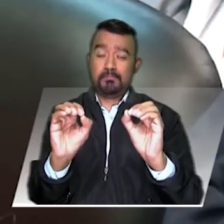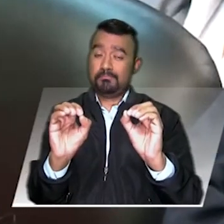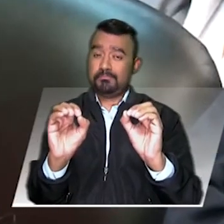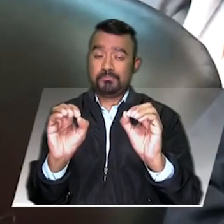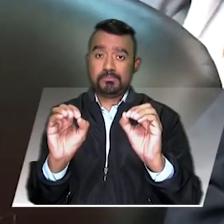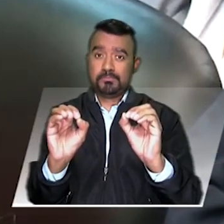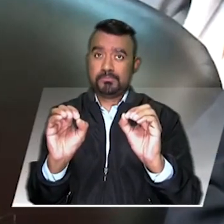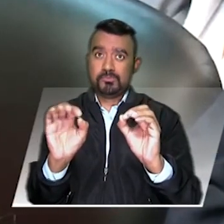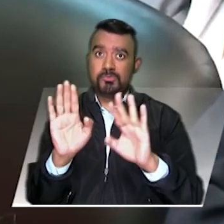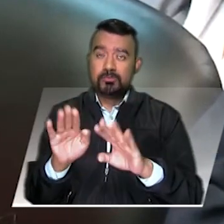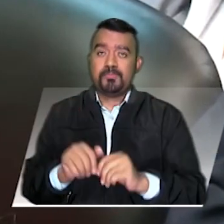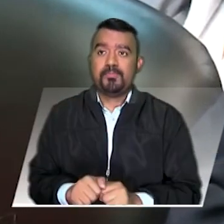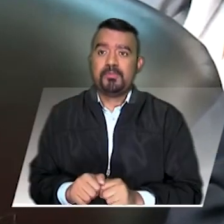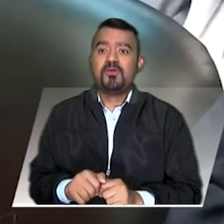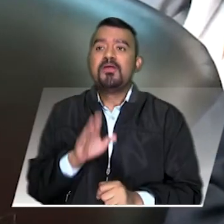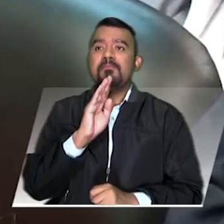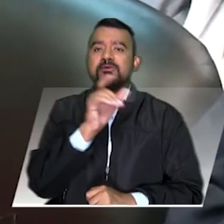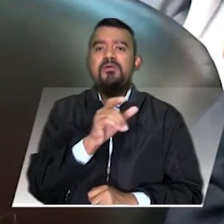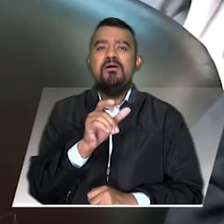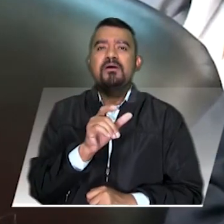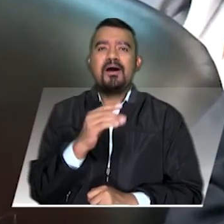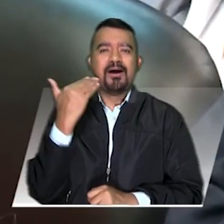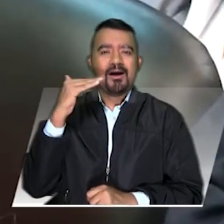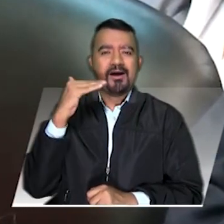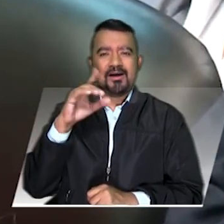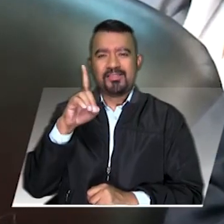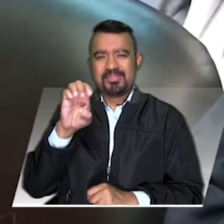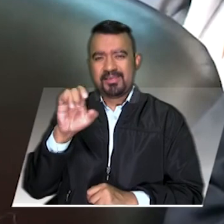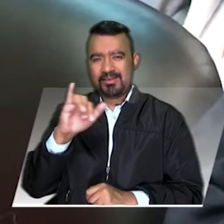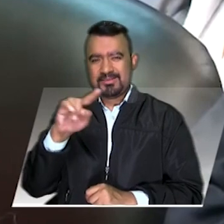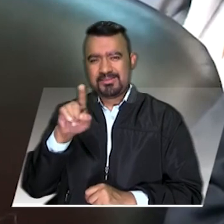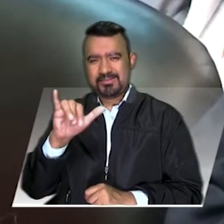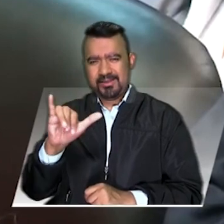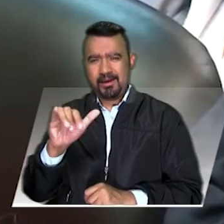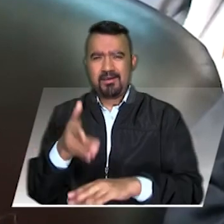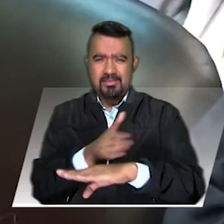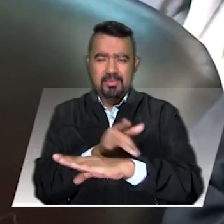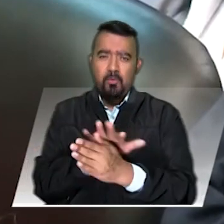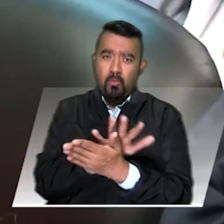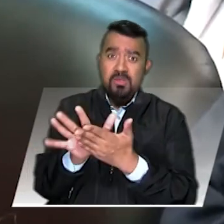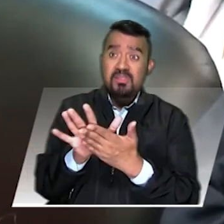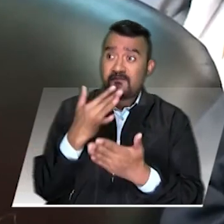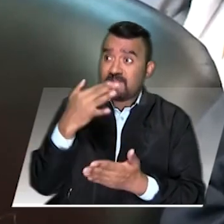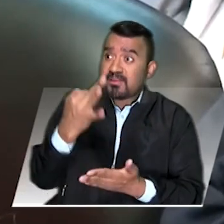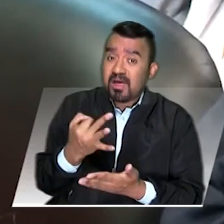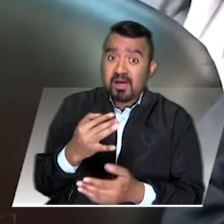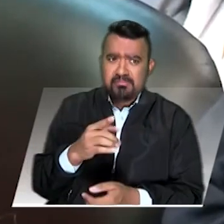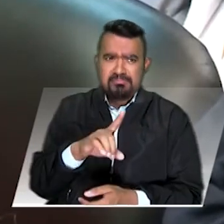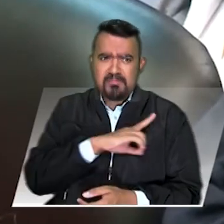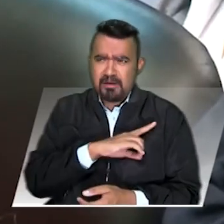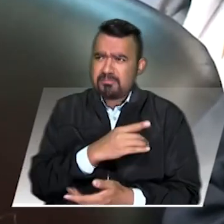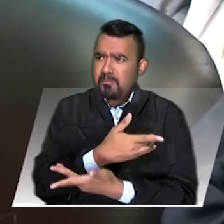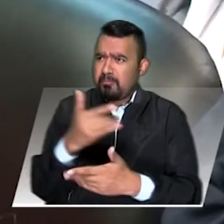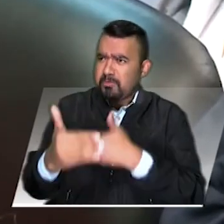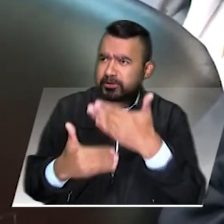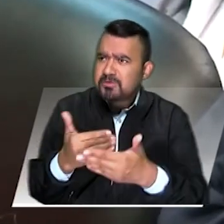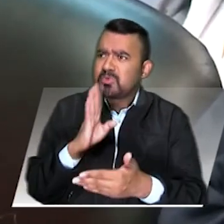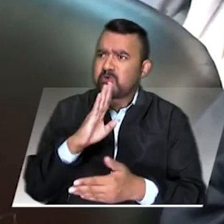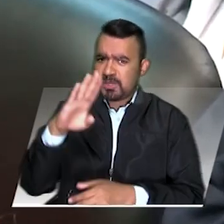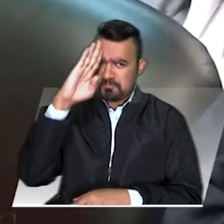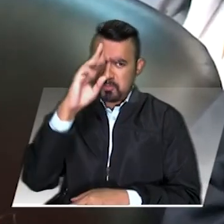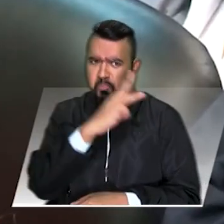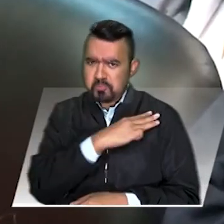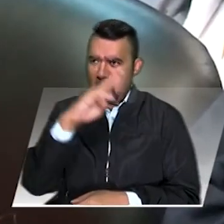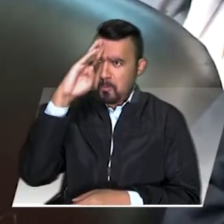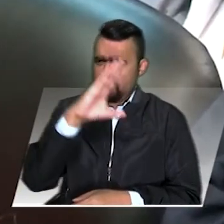del testimonio de la señora daisy jaramillo se refleja que no hay una sola condena no hay un solo agente del estado